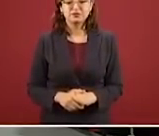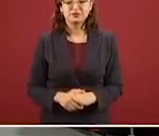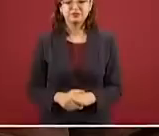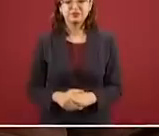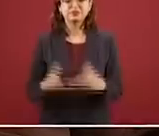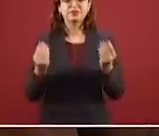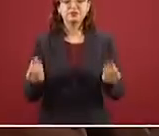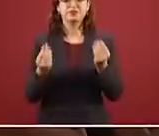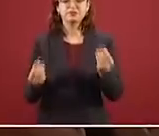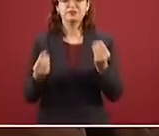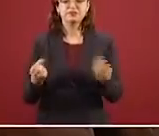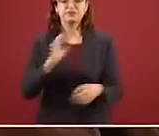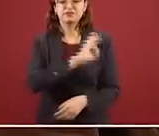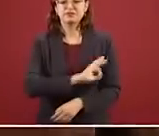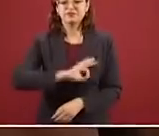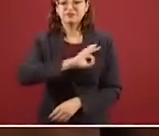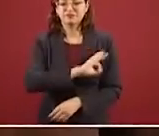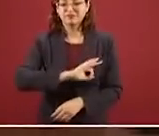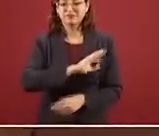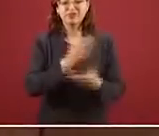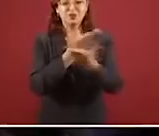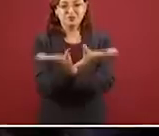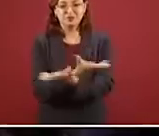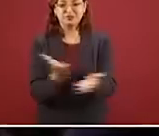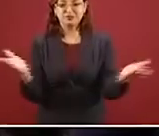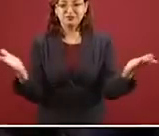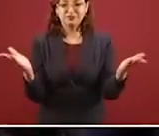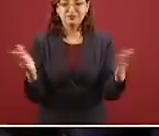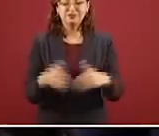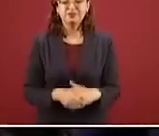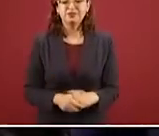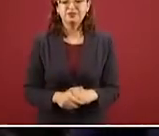Muchas felicidades a ustedes, a ustedes.